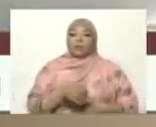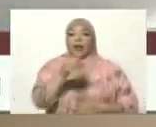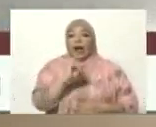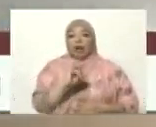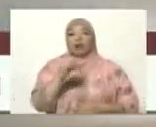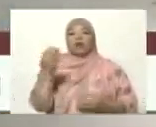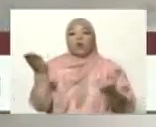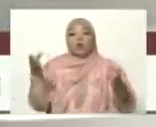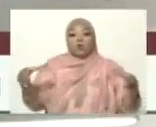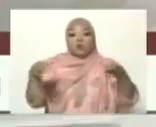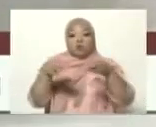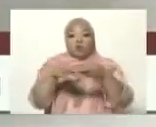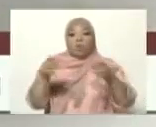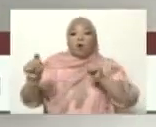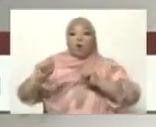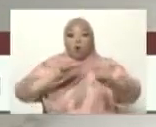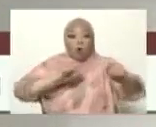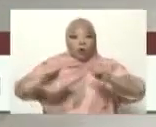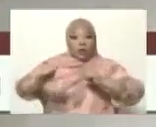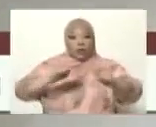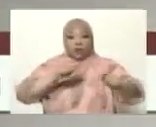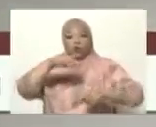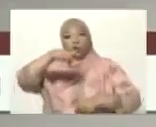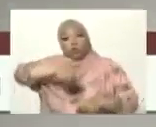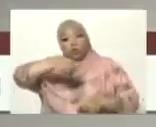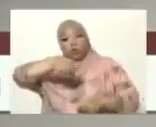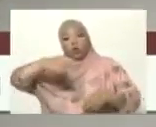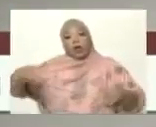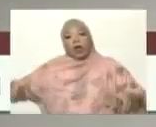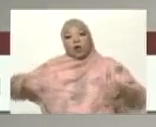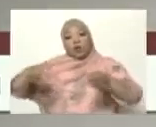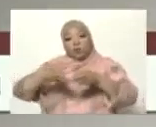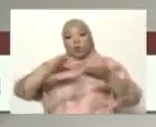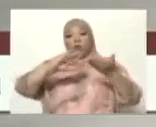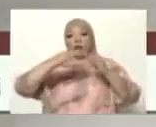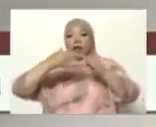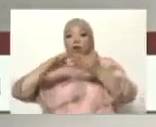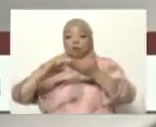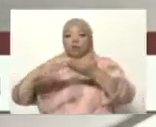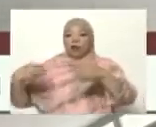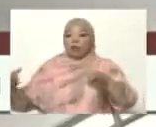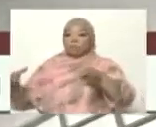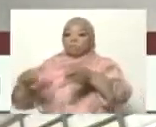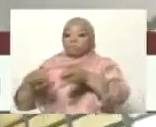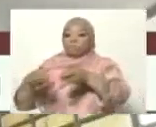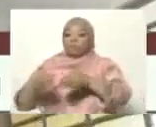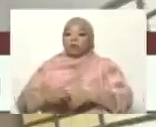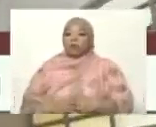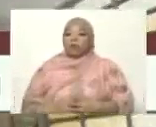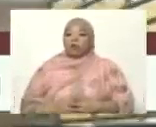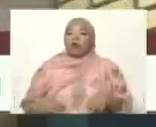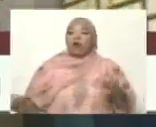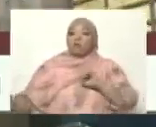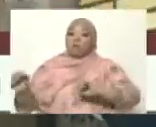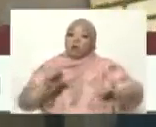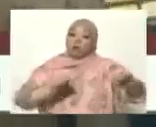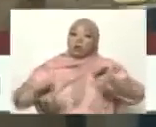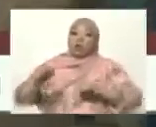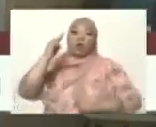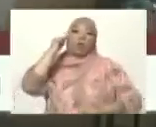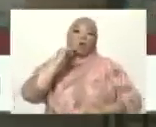coordinación con nuestros compañeros acá del frente de la comuna, lo que es Movimiento Bolivariano